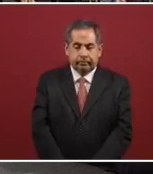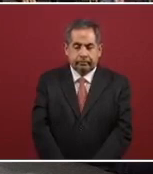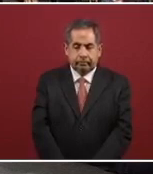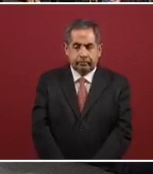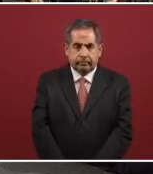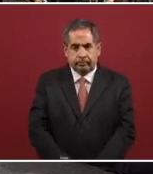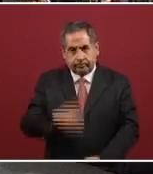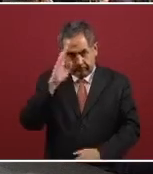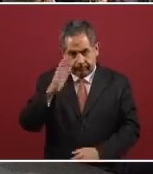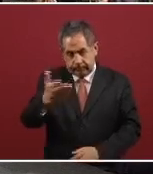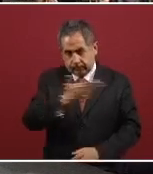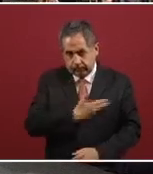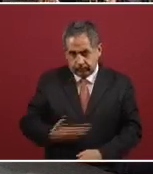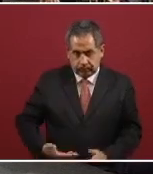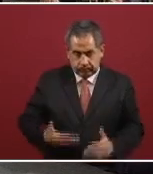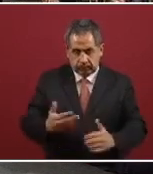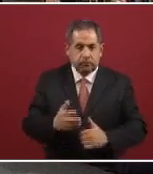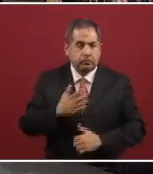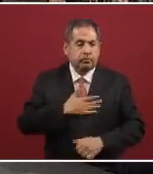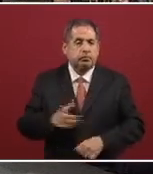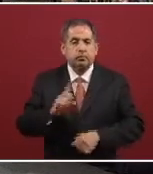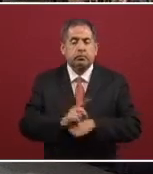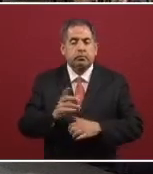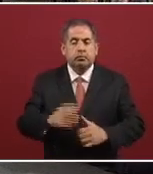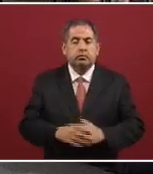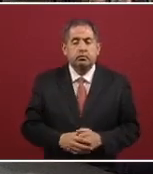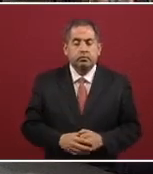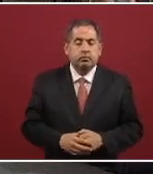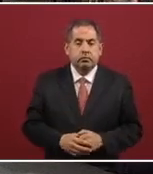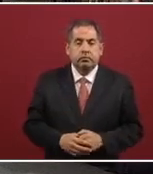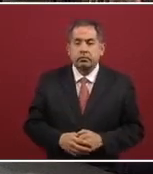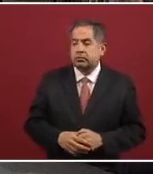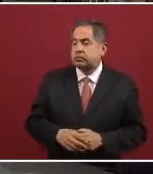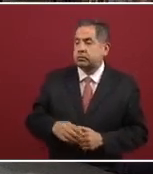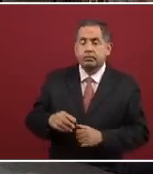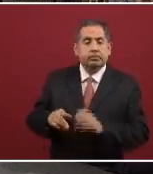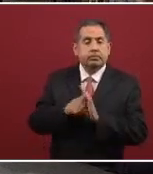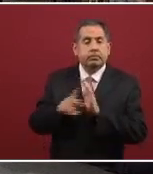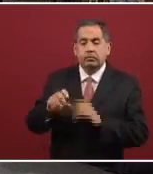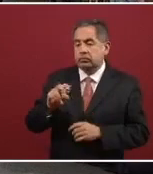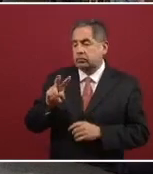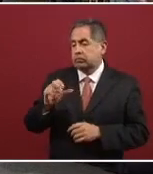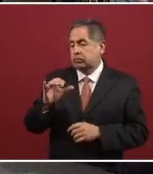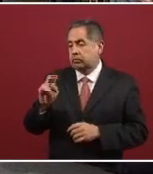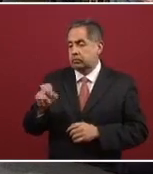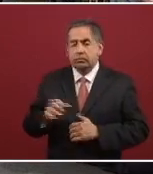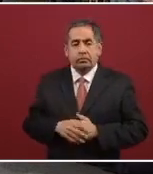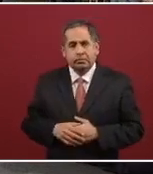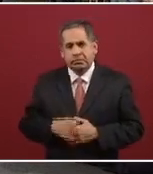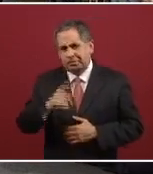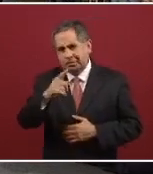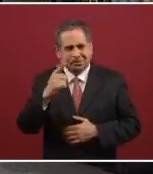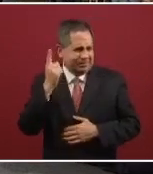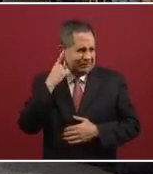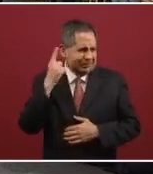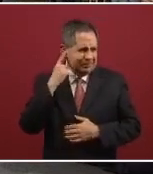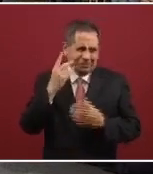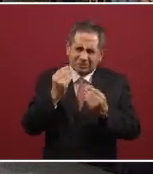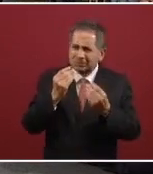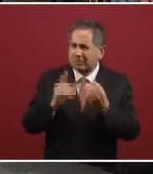Señor presidente, buenos días. Urbano Barrera, del diario Evasiones. Son tantos y tan fuertes los